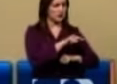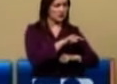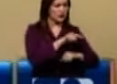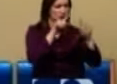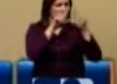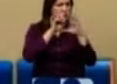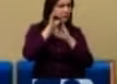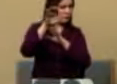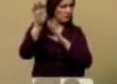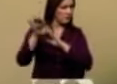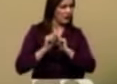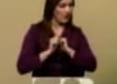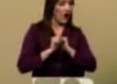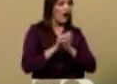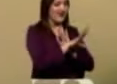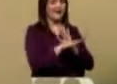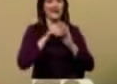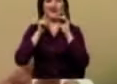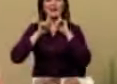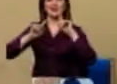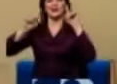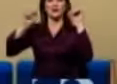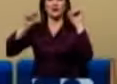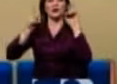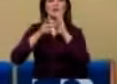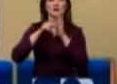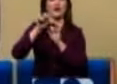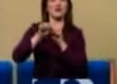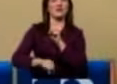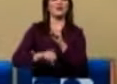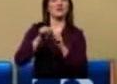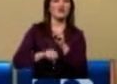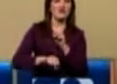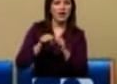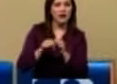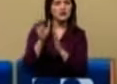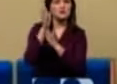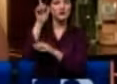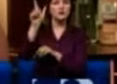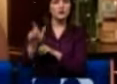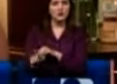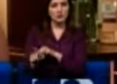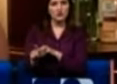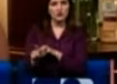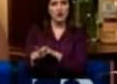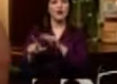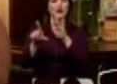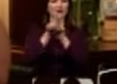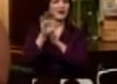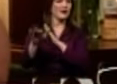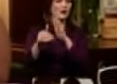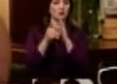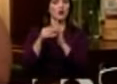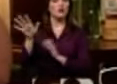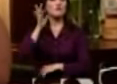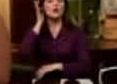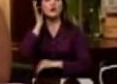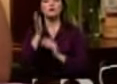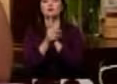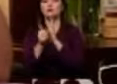imagen de una persona. Entonces no es cuestión de porque dijo Página 12, hay que hacerle caso. Desde la academia, esta experta en